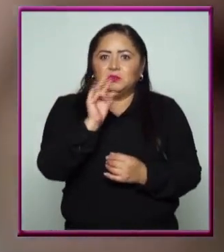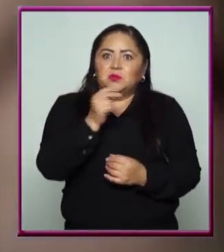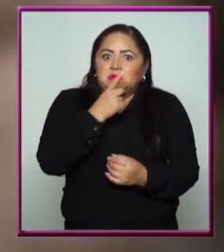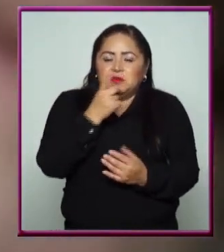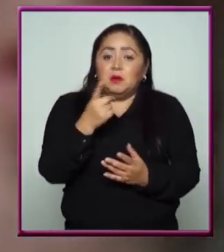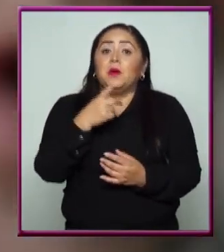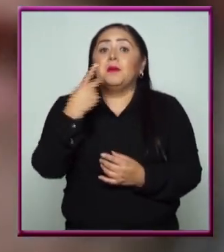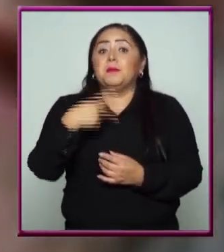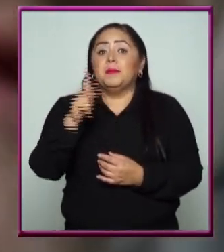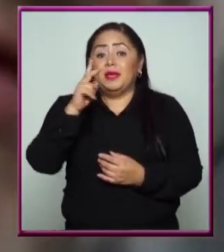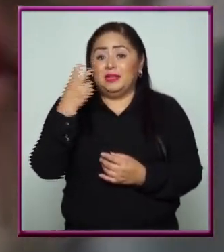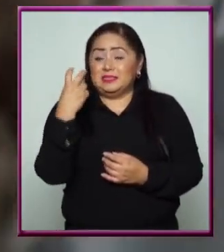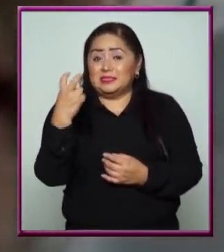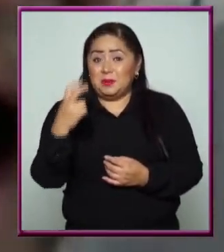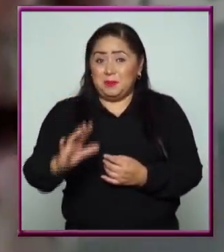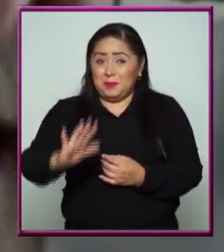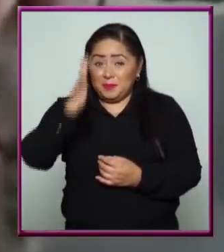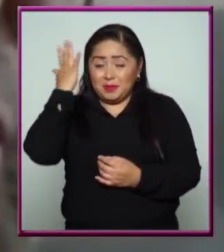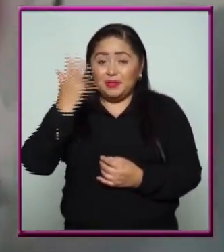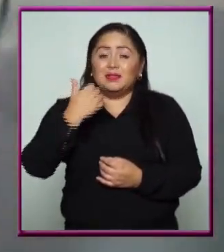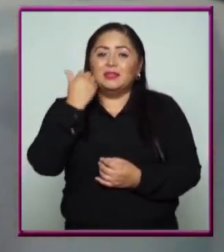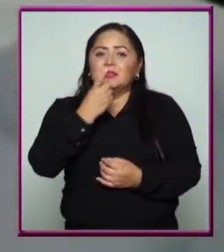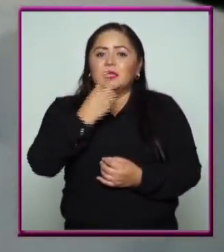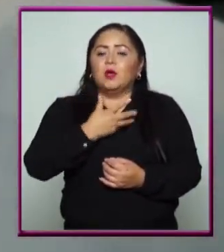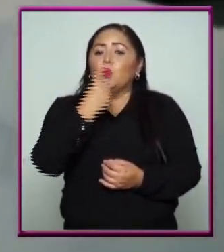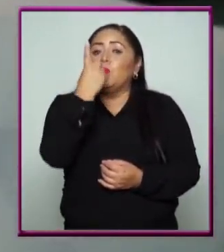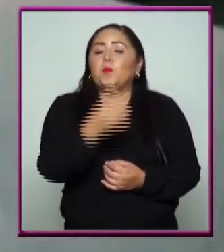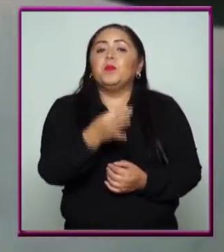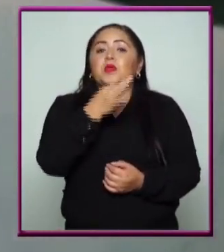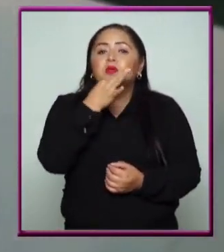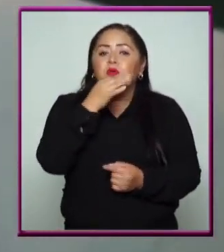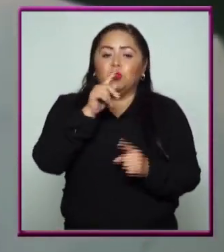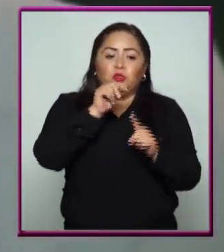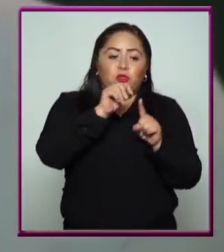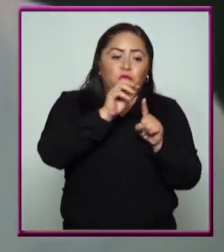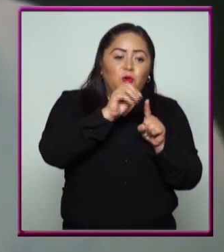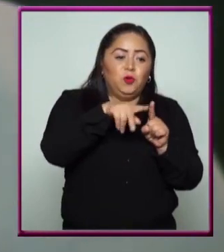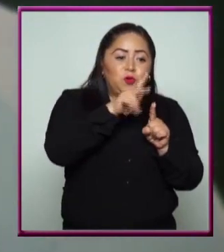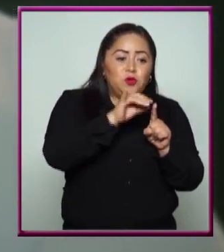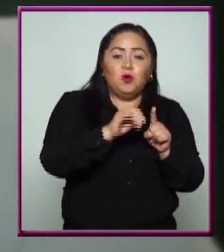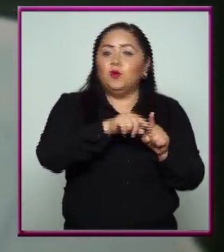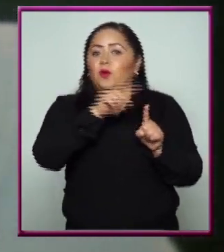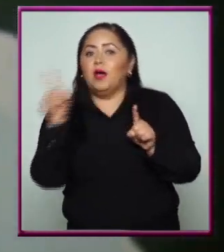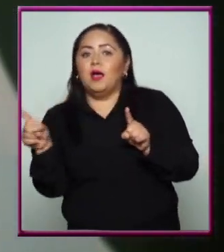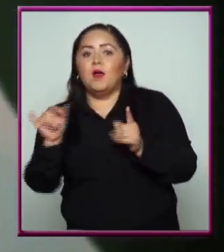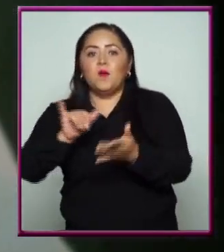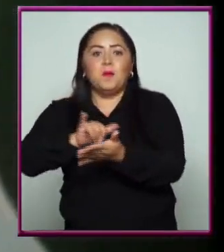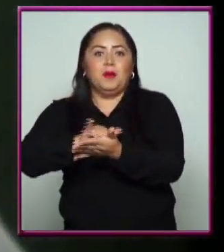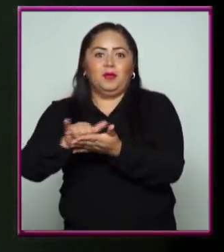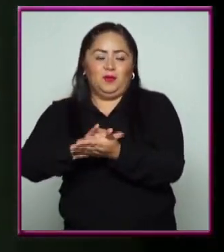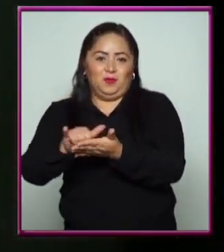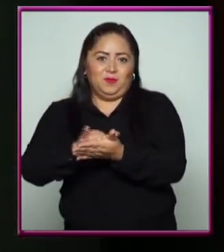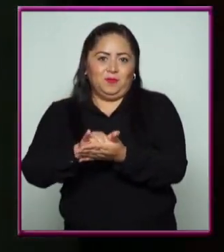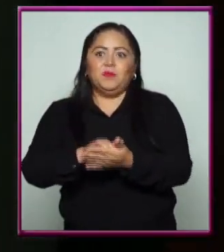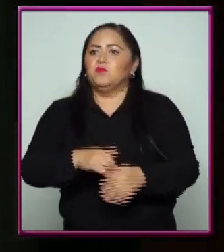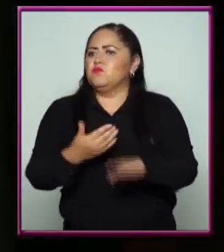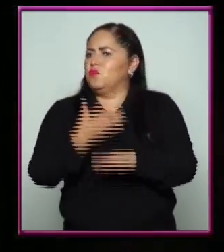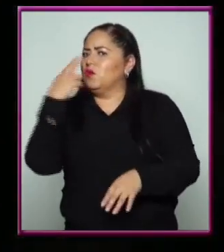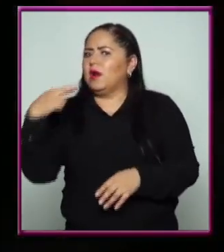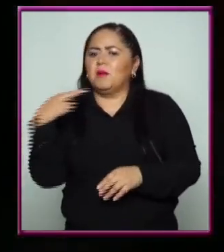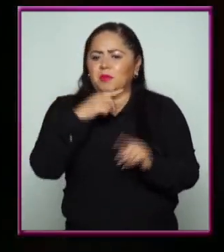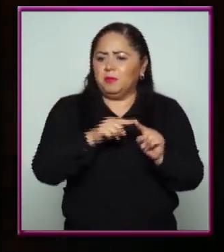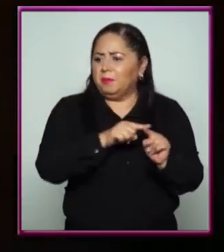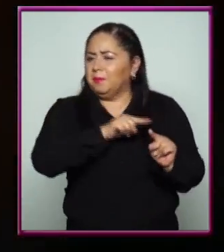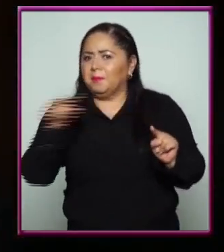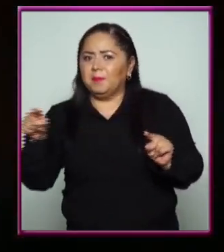nada, pero a esta velocidad haríamos 1 minuto entre Tokio y Nueva York. Entonces va muy, muy rápido.